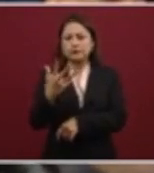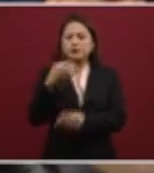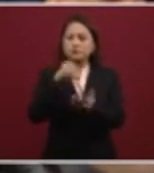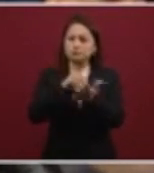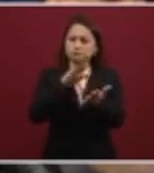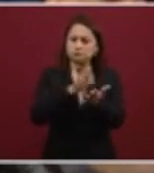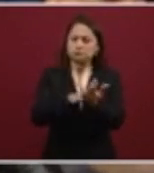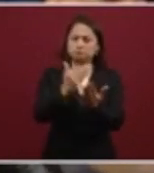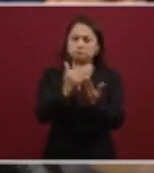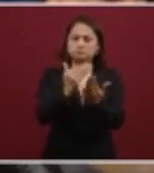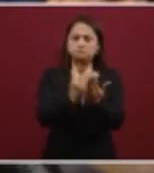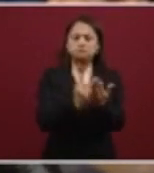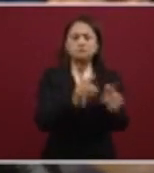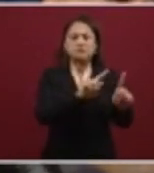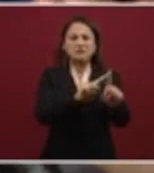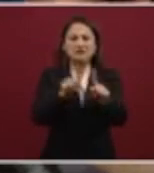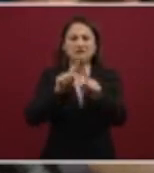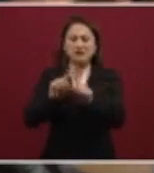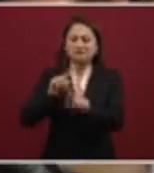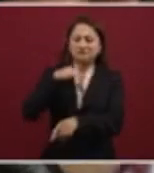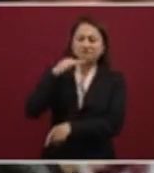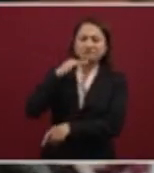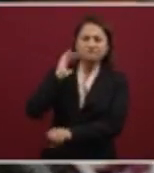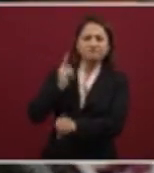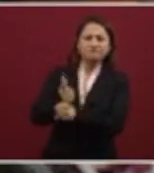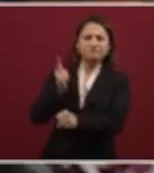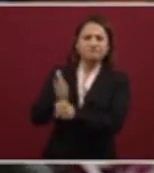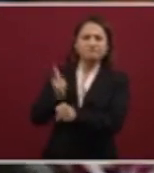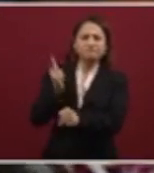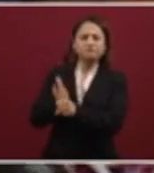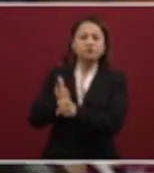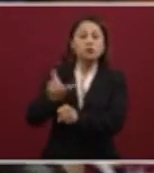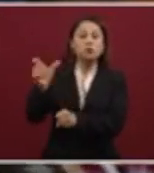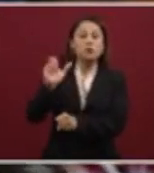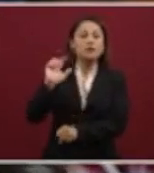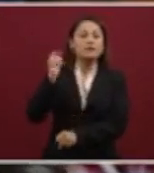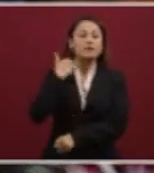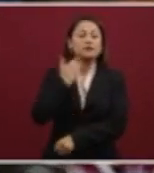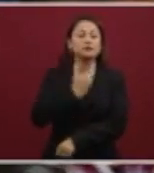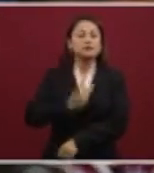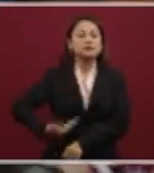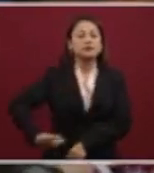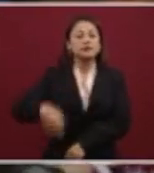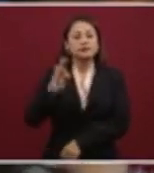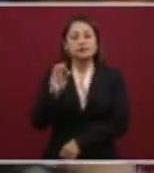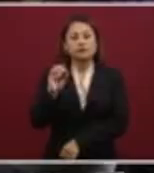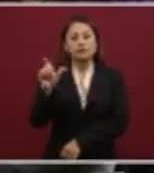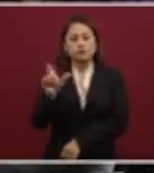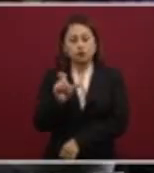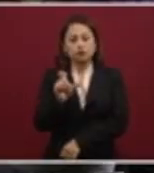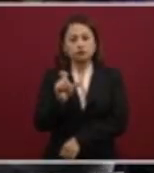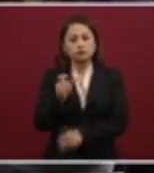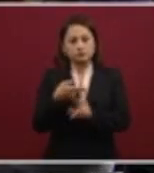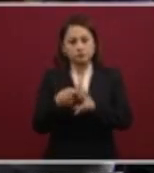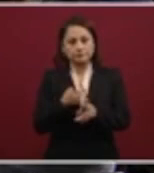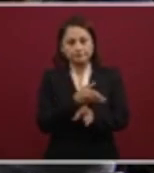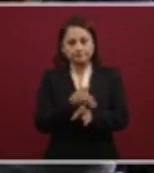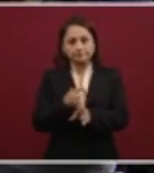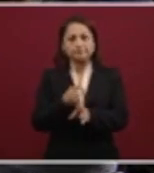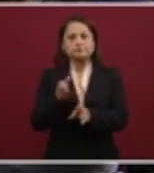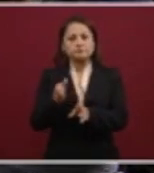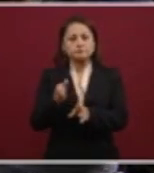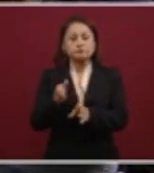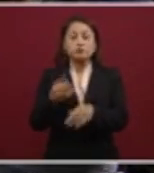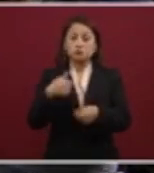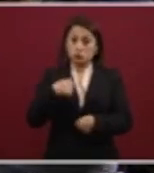de corrupción en los primeros meses de gobierno de Vicente Fox. Afortunadamente aquí traigo una copia